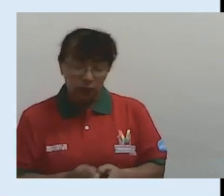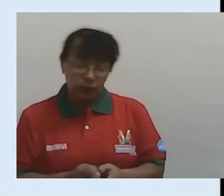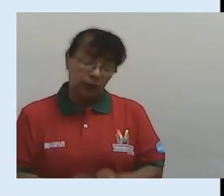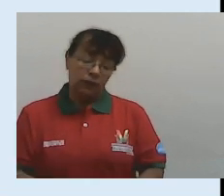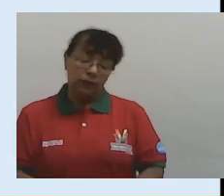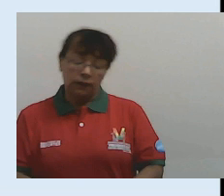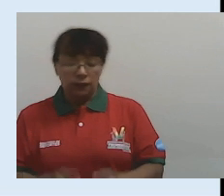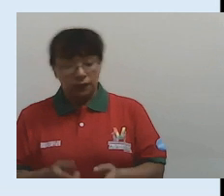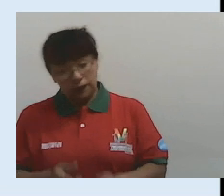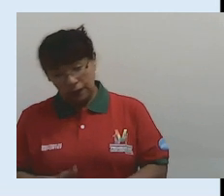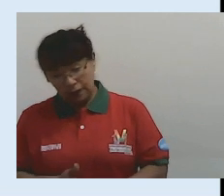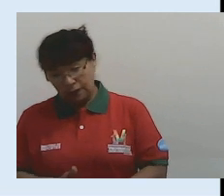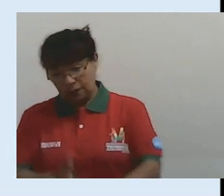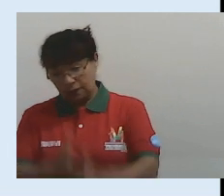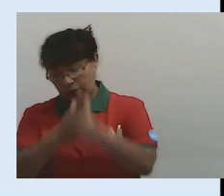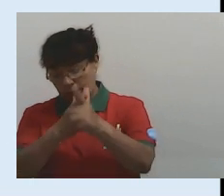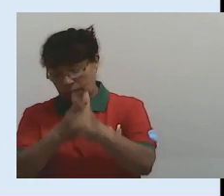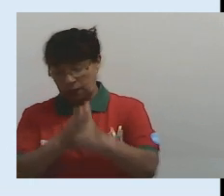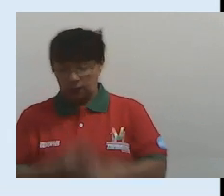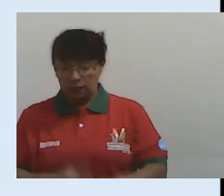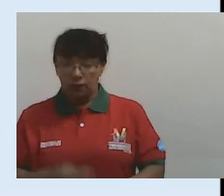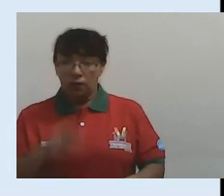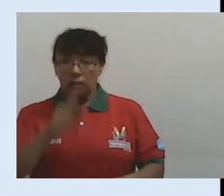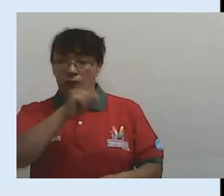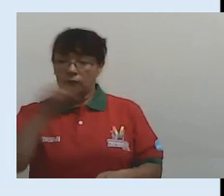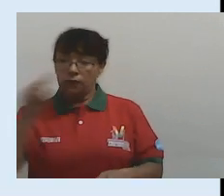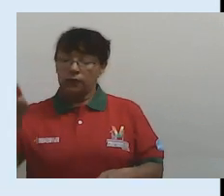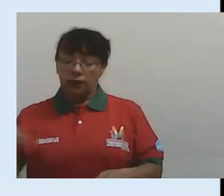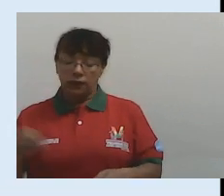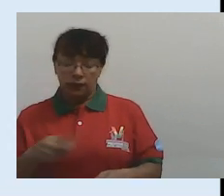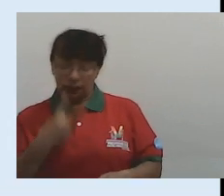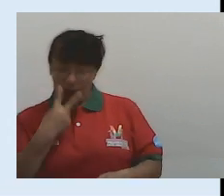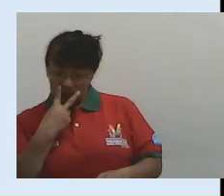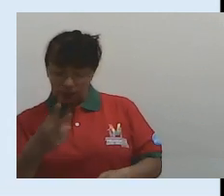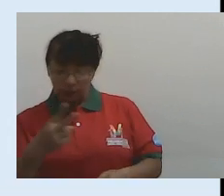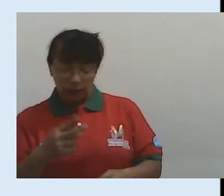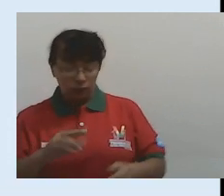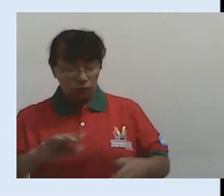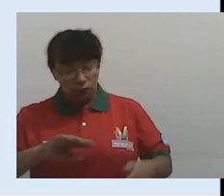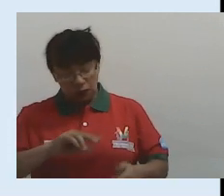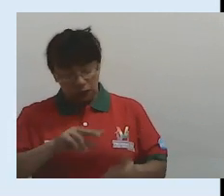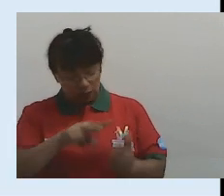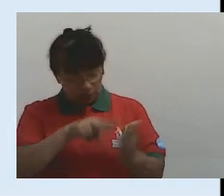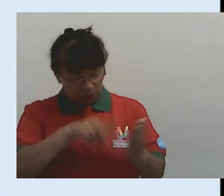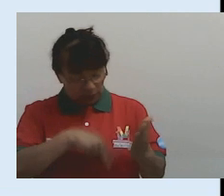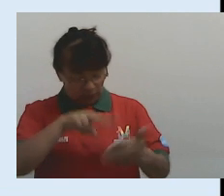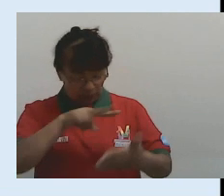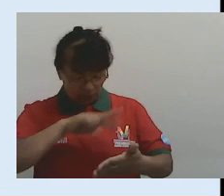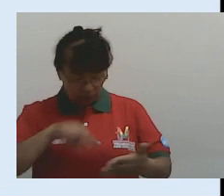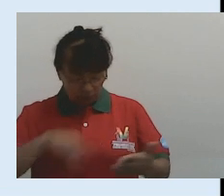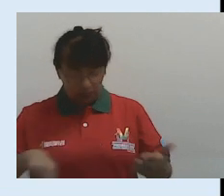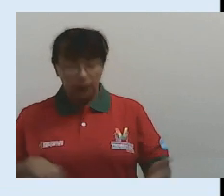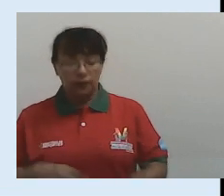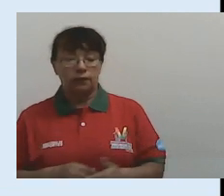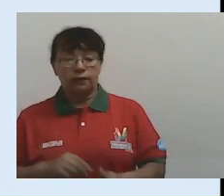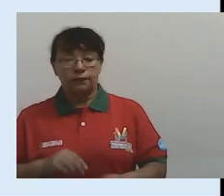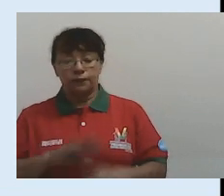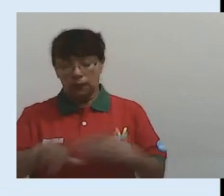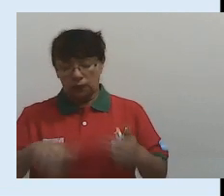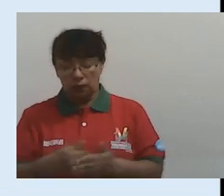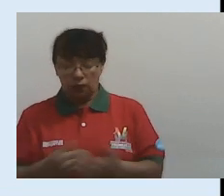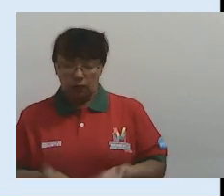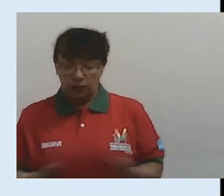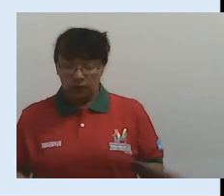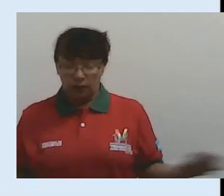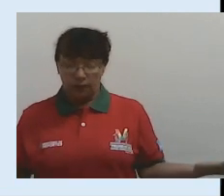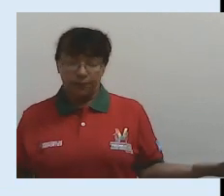necesito. Tienen que chequearlo ustedes, uno por uno, todos los materiales. Y entonces llegan a la competencia, los